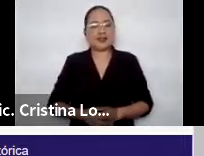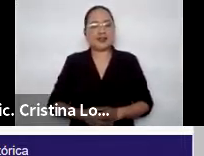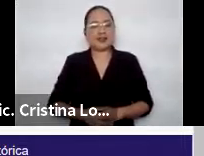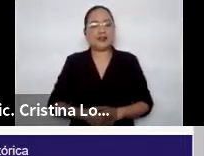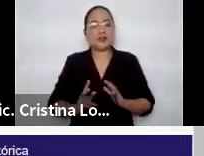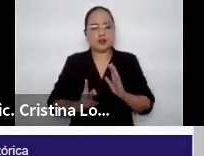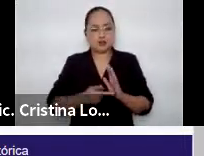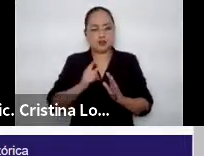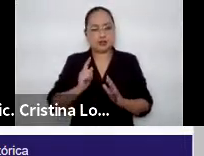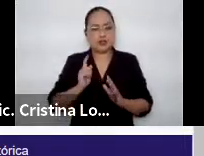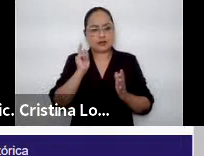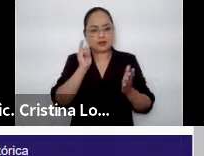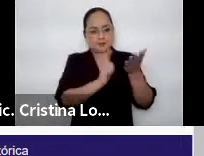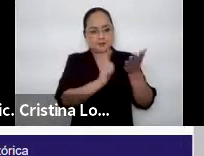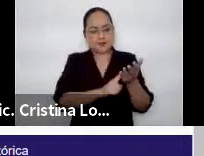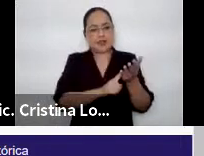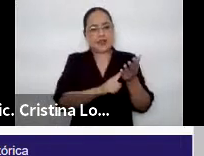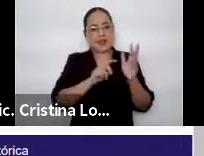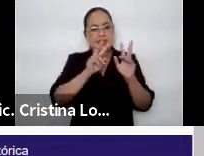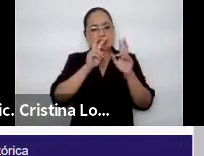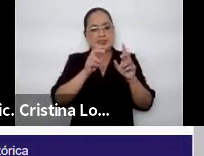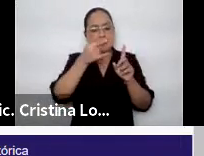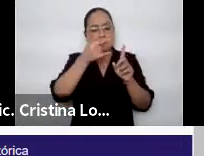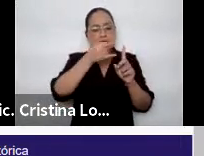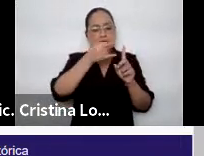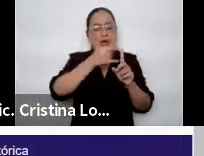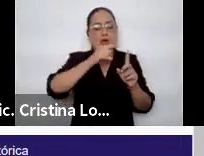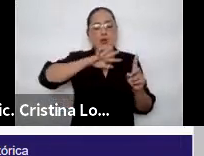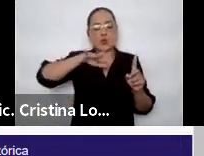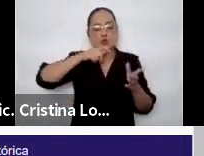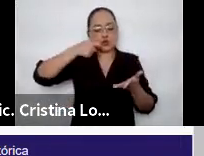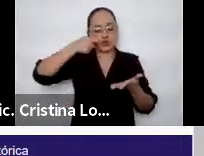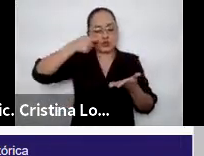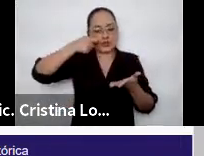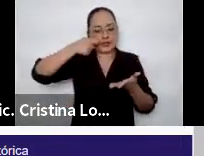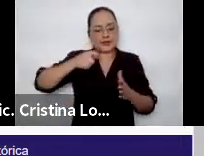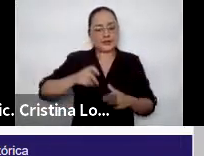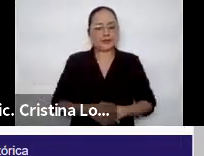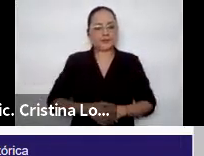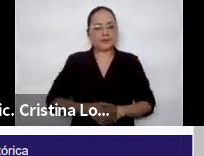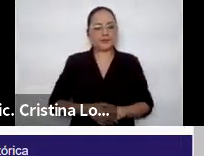Regresamos a nuestro buscador. Bien.